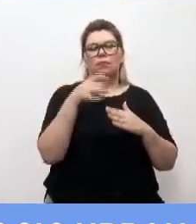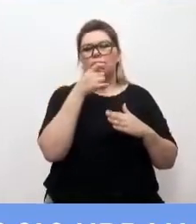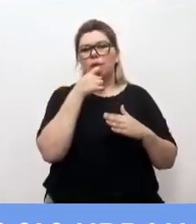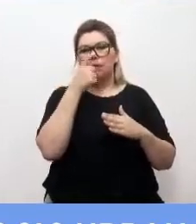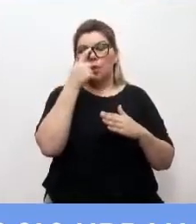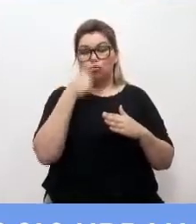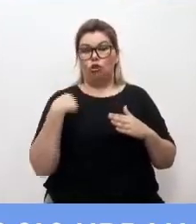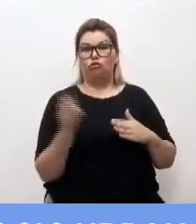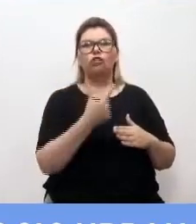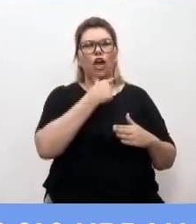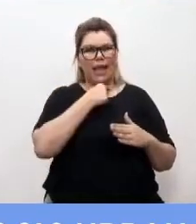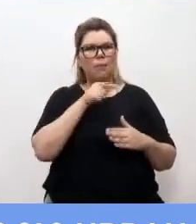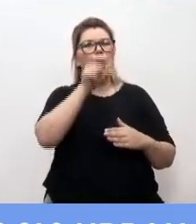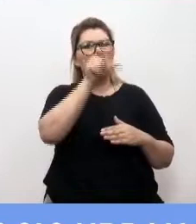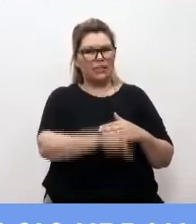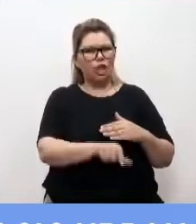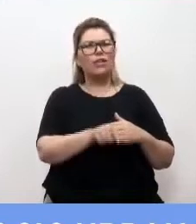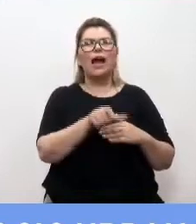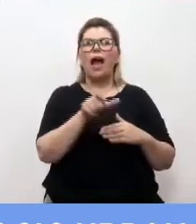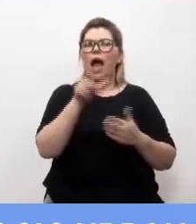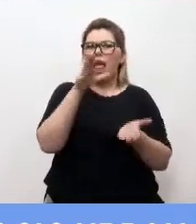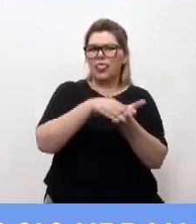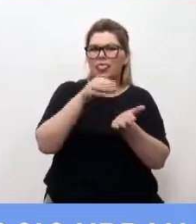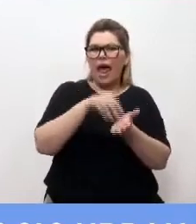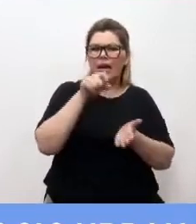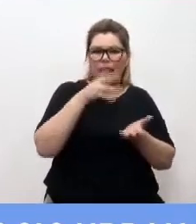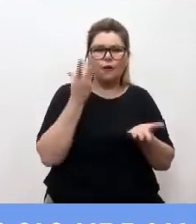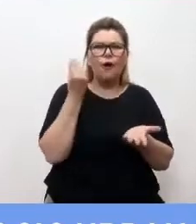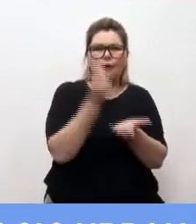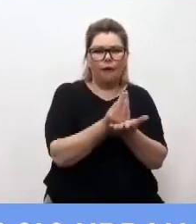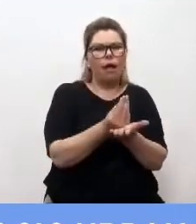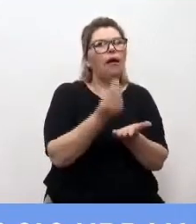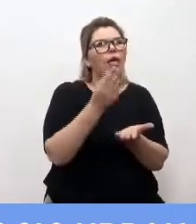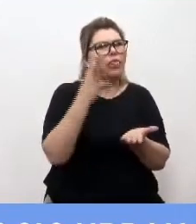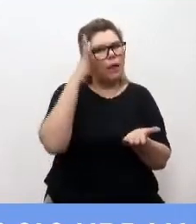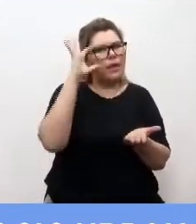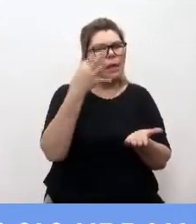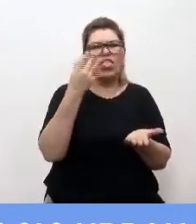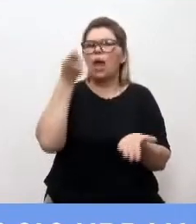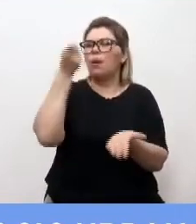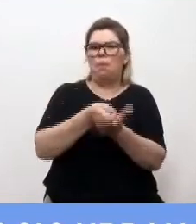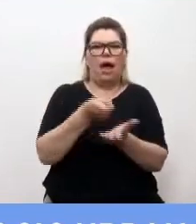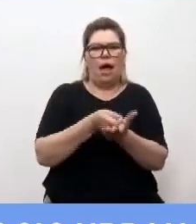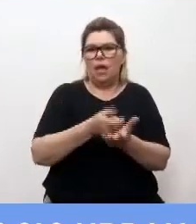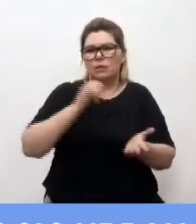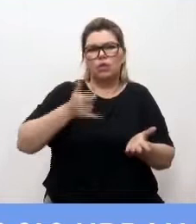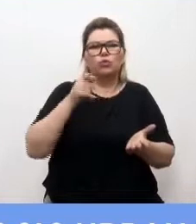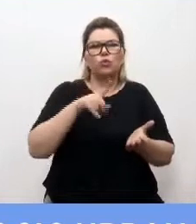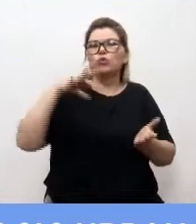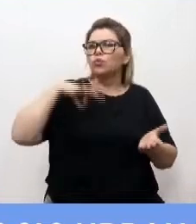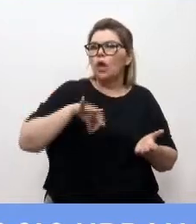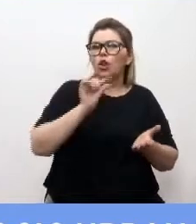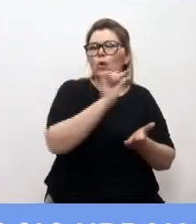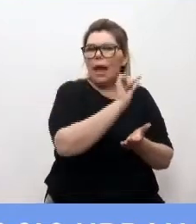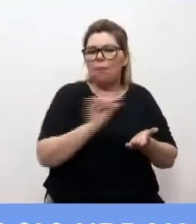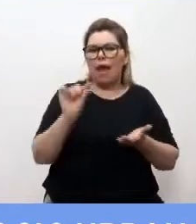construir ciudadanía, esta persona tiene que saber que ese terreno lo tiene que pagar. Lo tiene que pagar afectando un porcentaje de sus ingresos que le